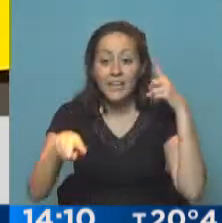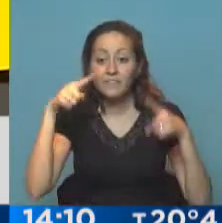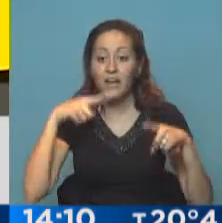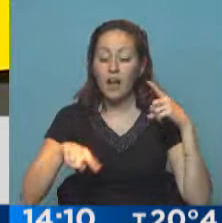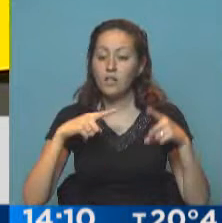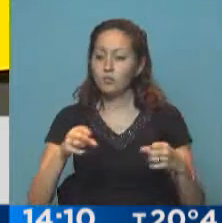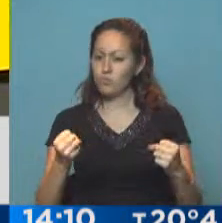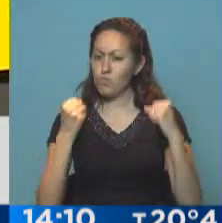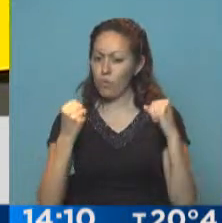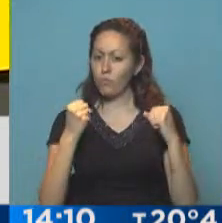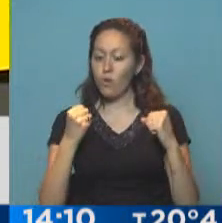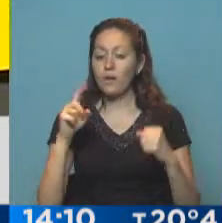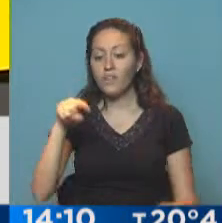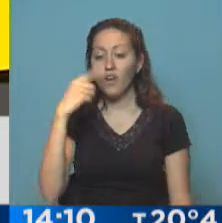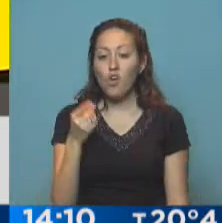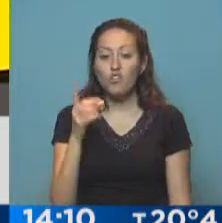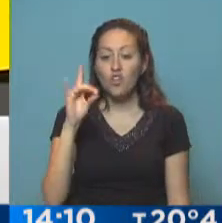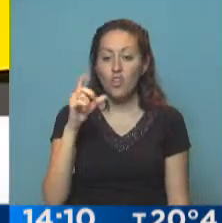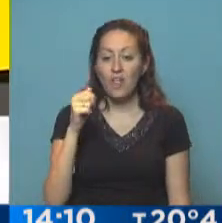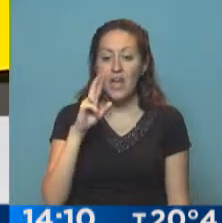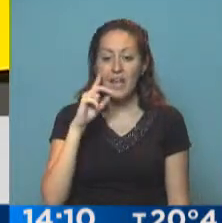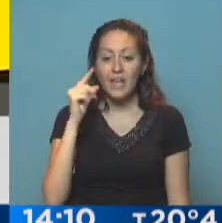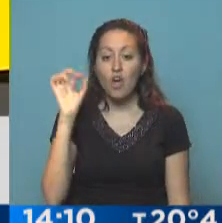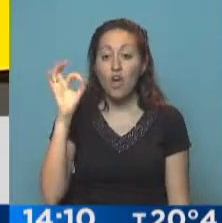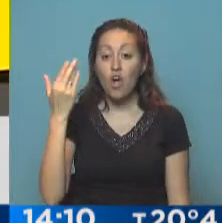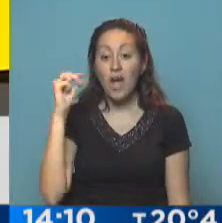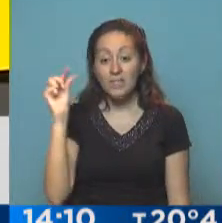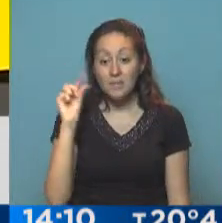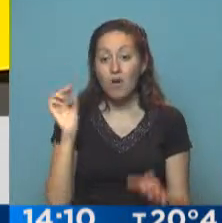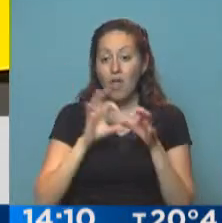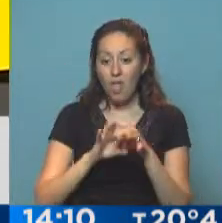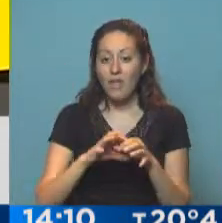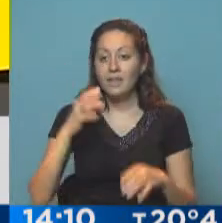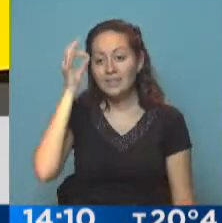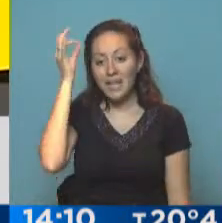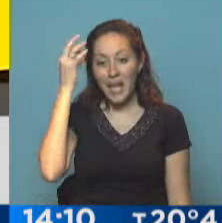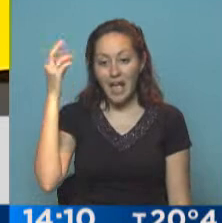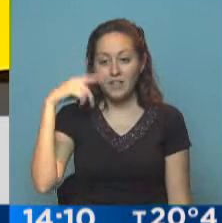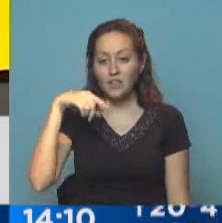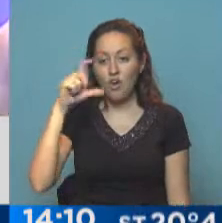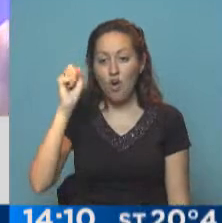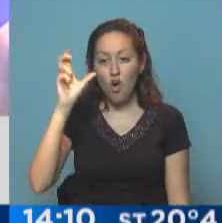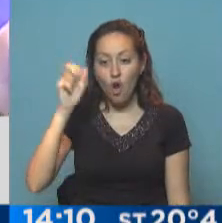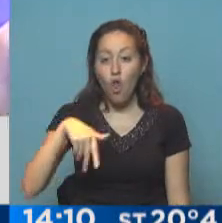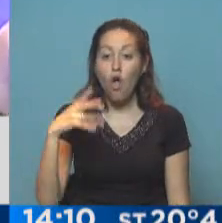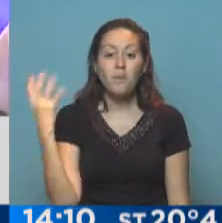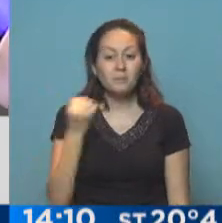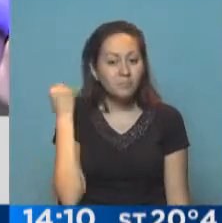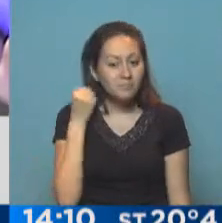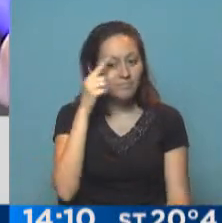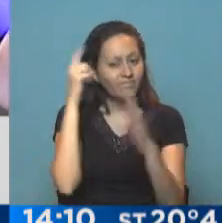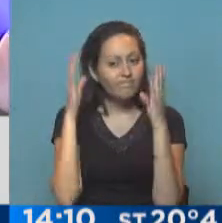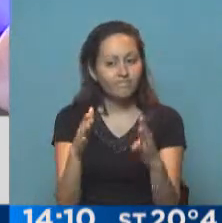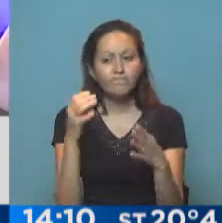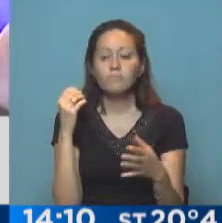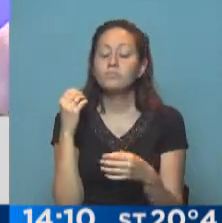fuerte, muy potente, Darío Lo Pérfido, que se sumó hace poco a la gestión en el Teatro Colón, así que estamos muy contentos. Y el gran desafío es la seguridad, hacernos